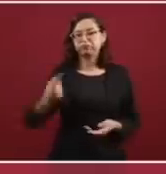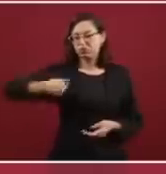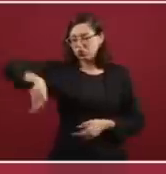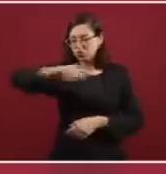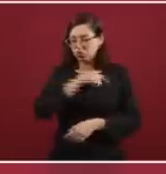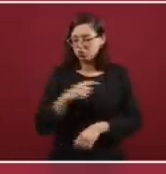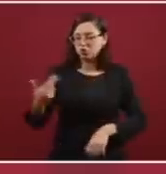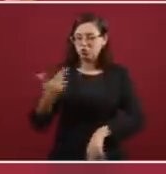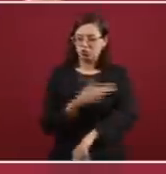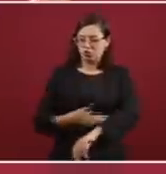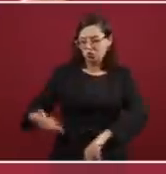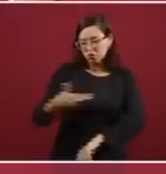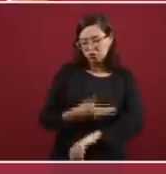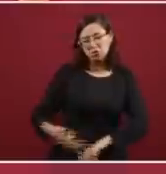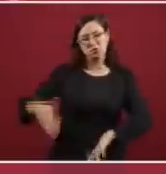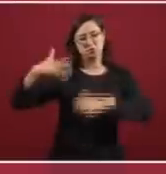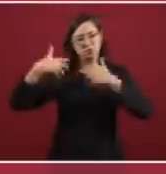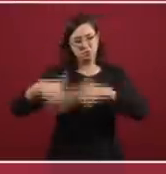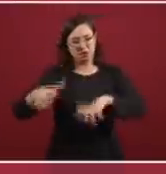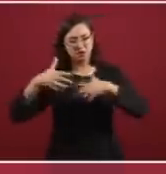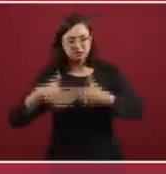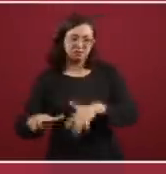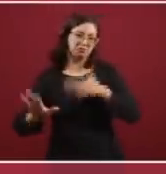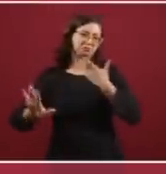marchas, éxodos,